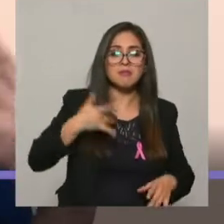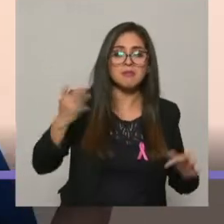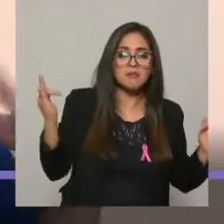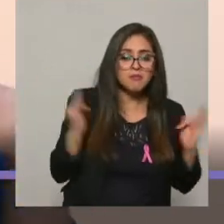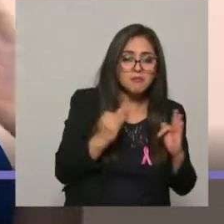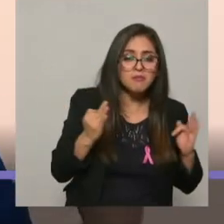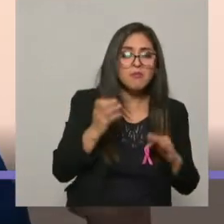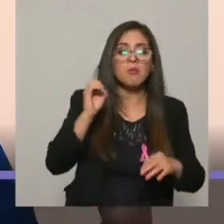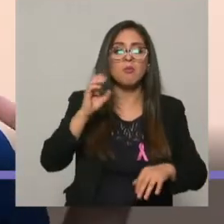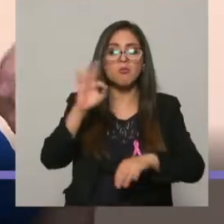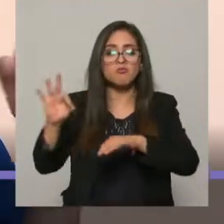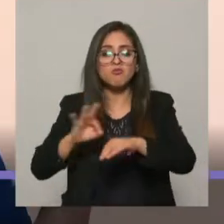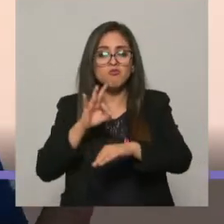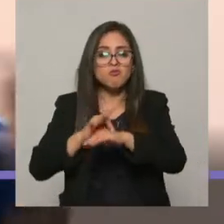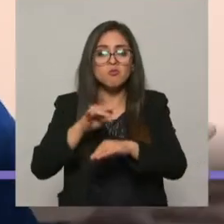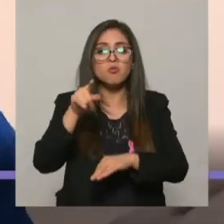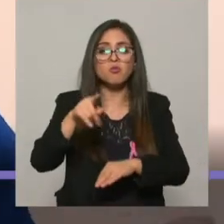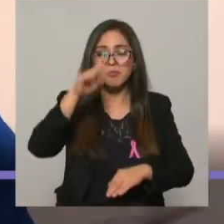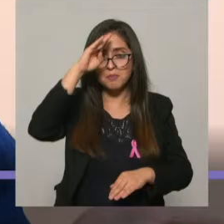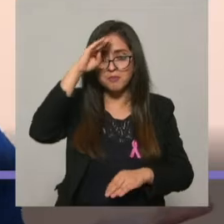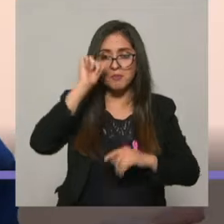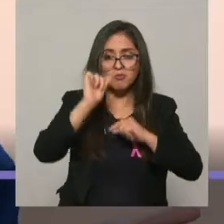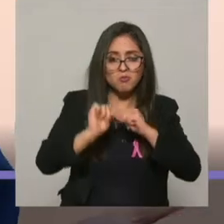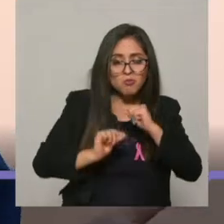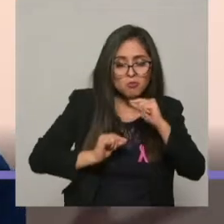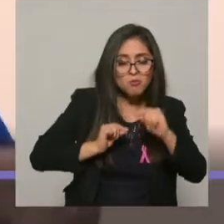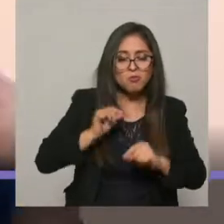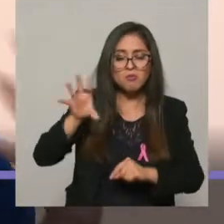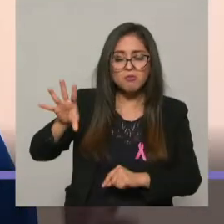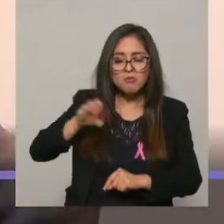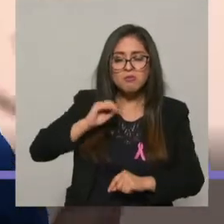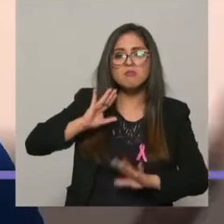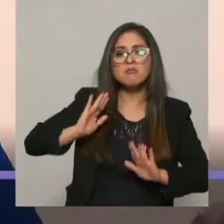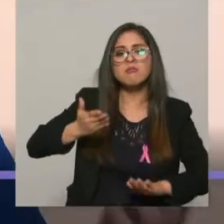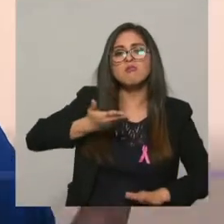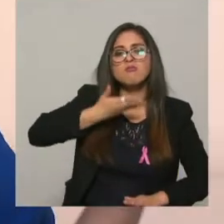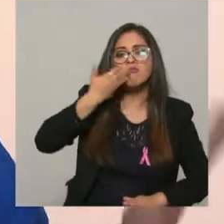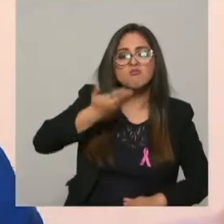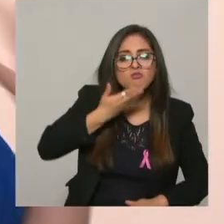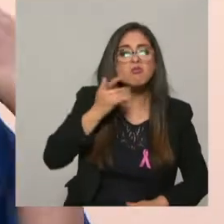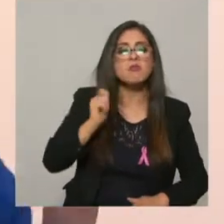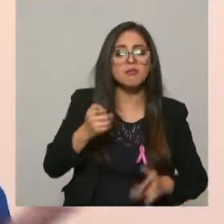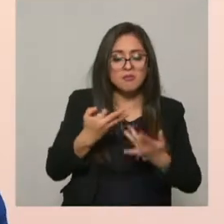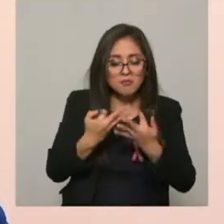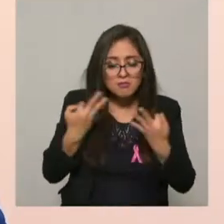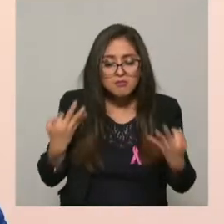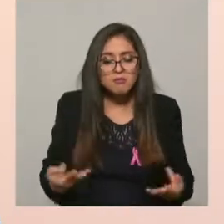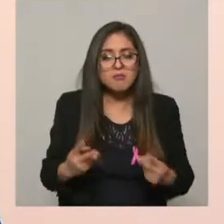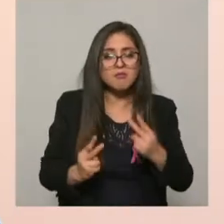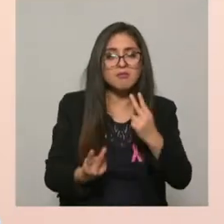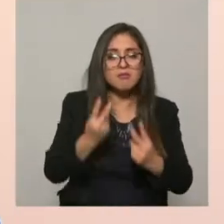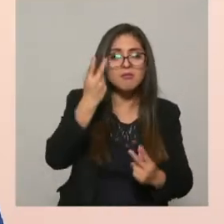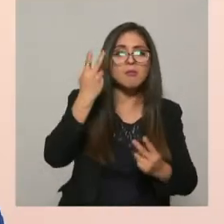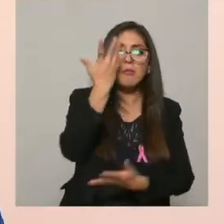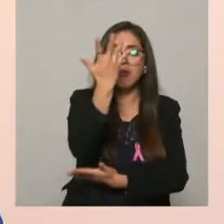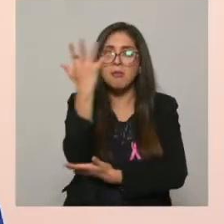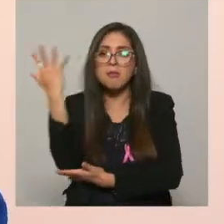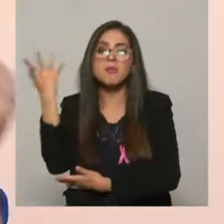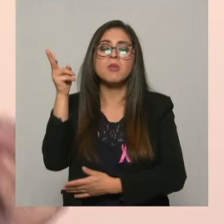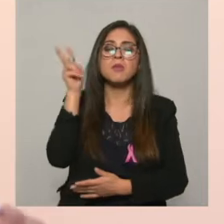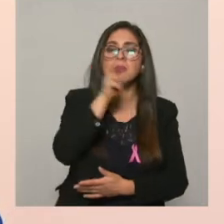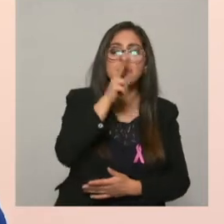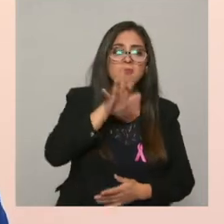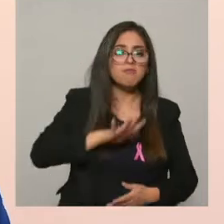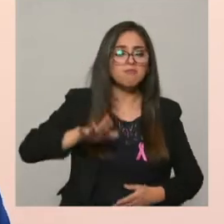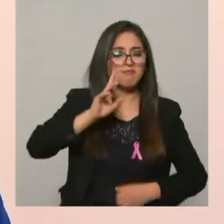entonces cómo uno mismo va relacionándose con eso también, ¿no? El pasto, los árboles, el viento, pues toda la naturaleza que tenemos